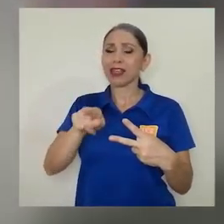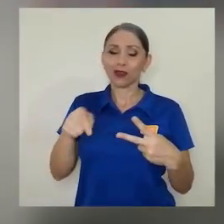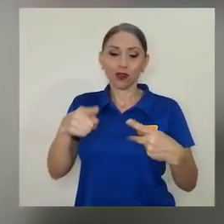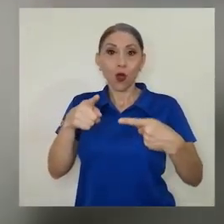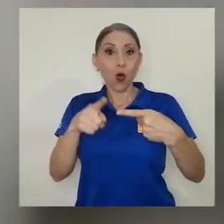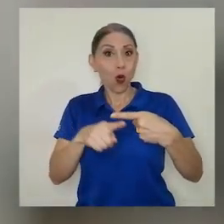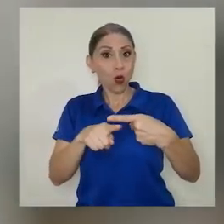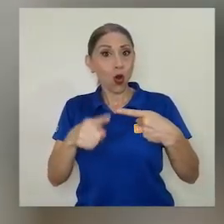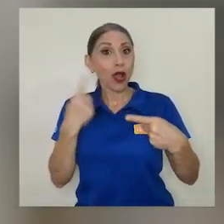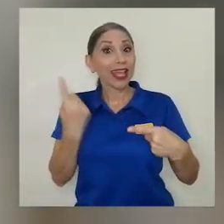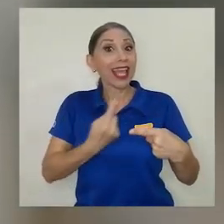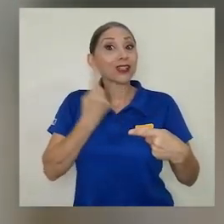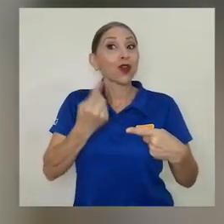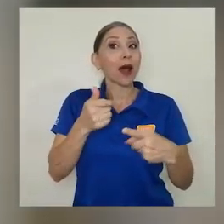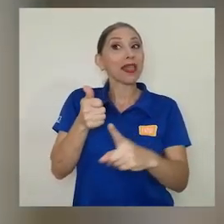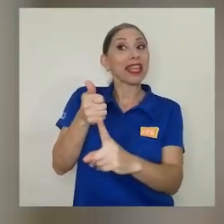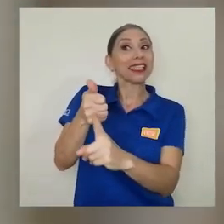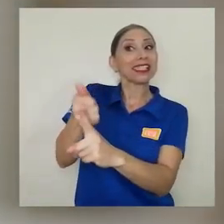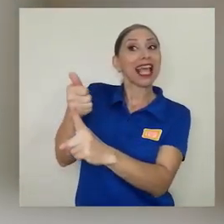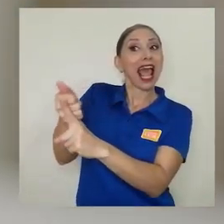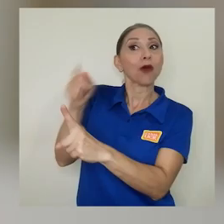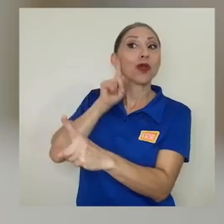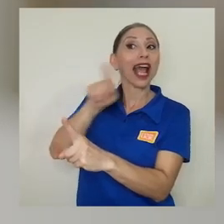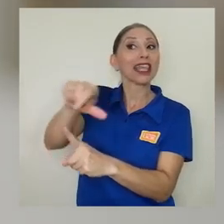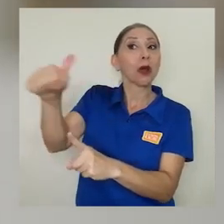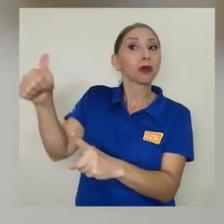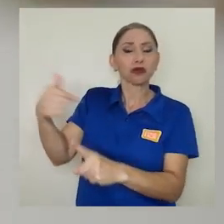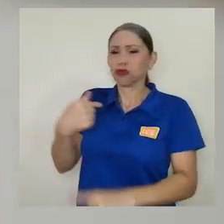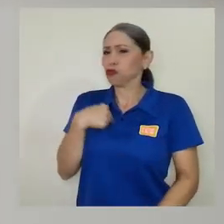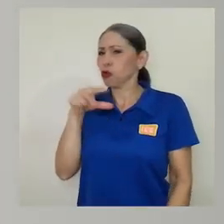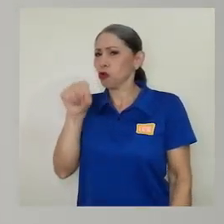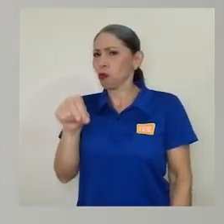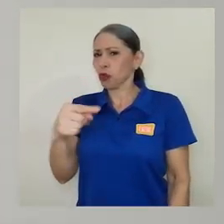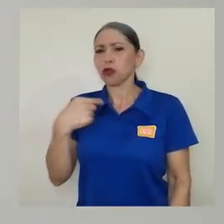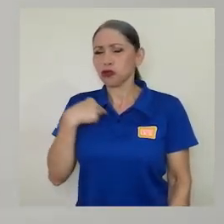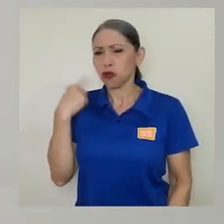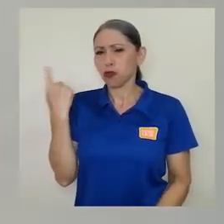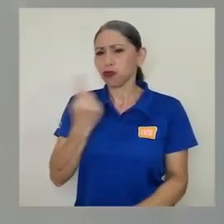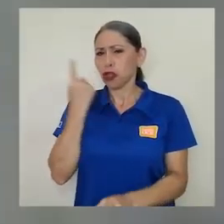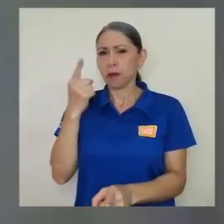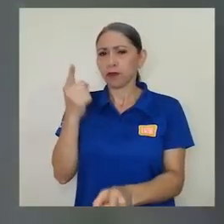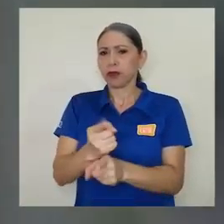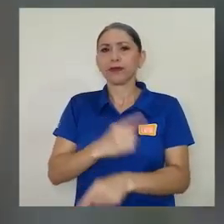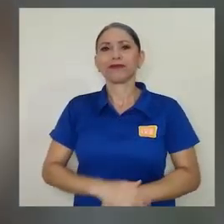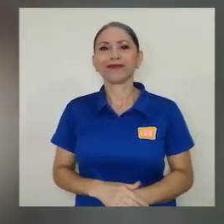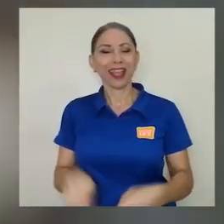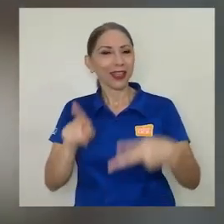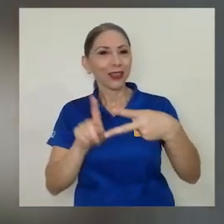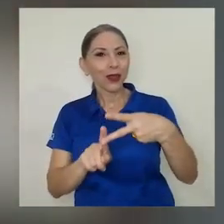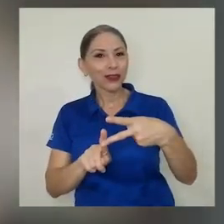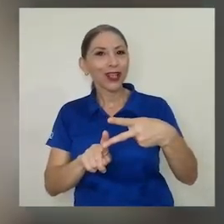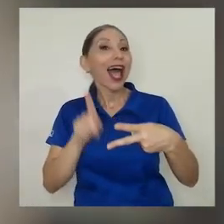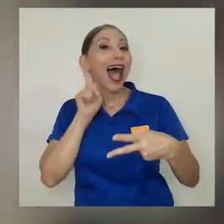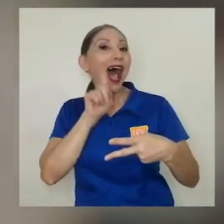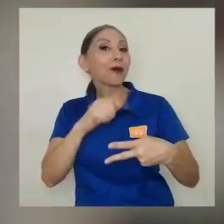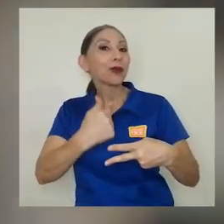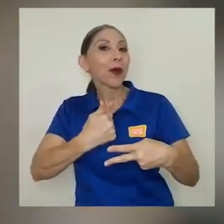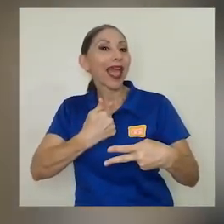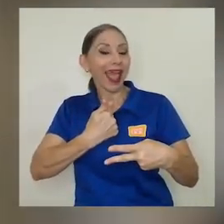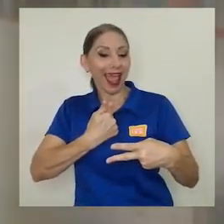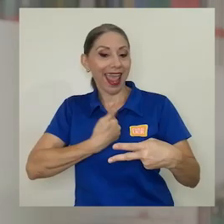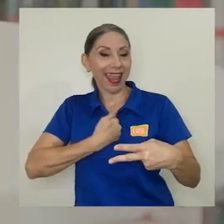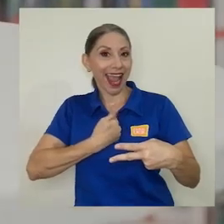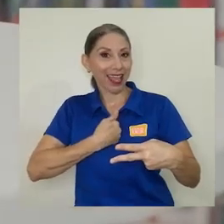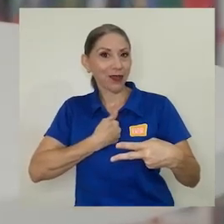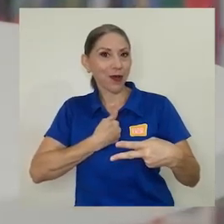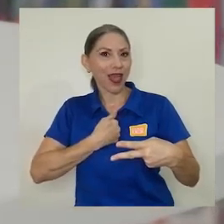que solo se autoengañan los demás y yo no. Yo, por lo general, tengo razón. Y dos, que el autoengaño es